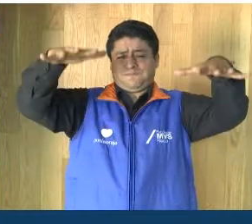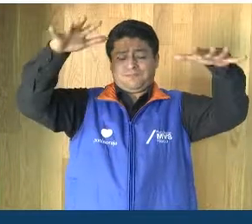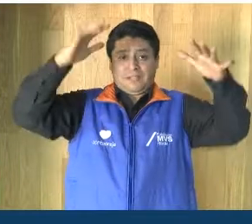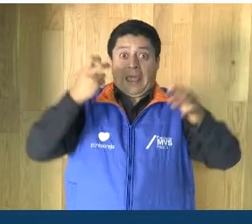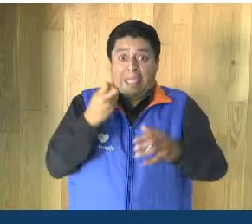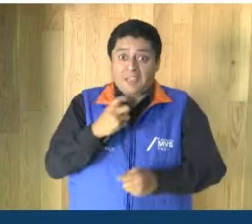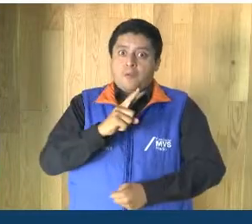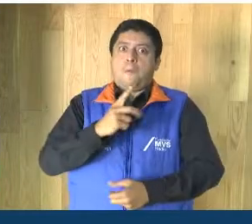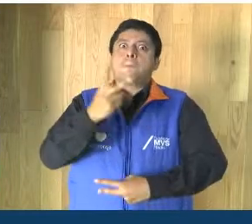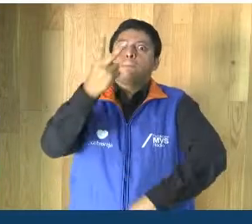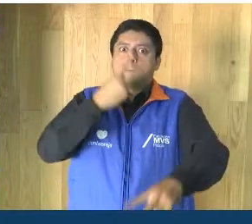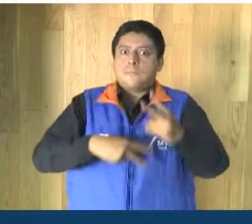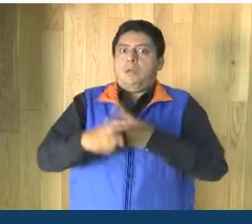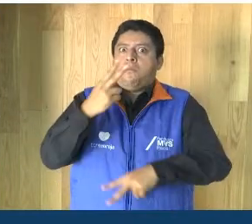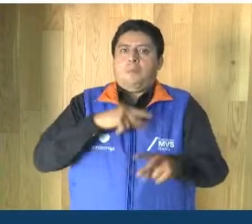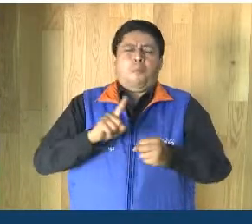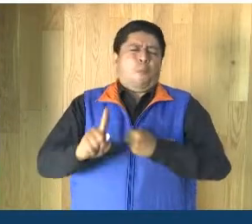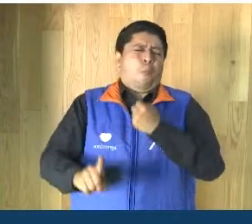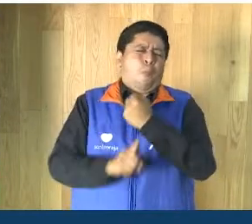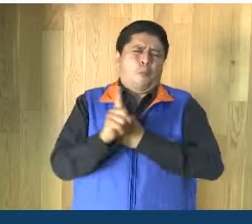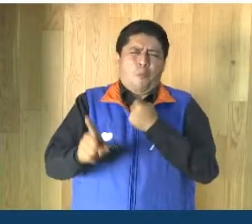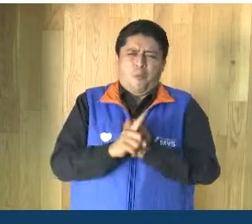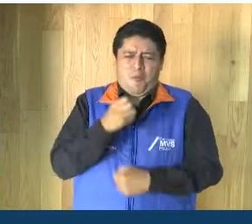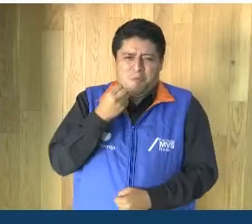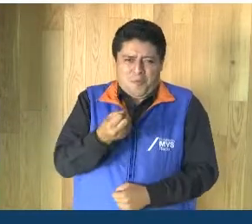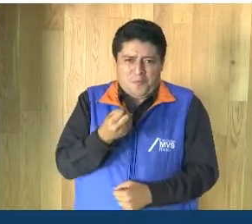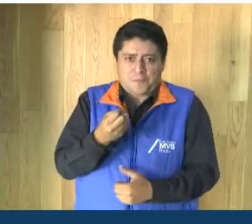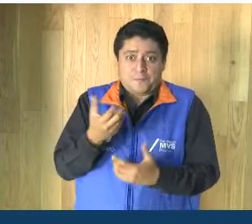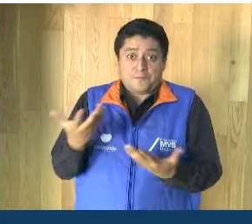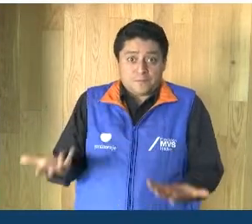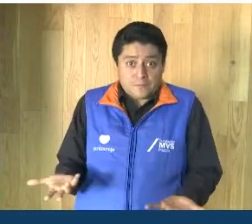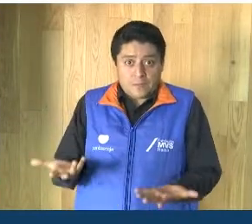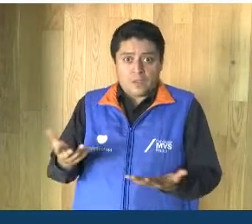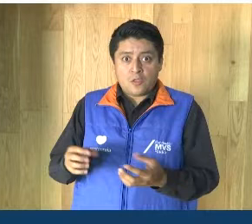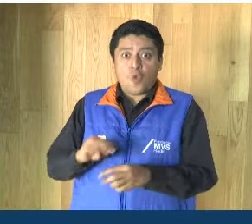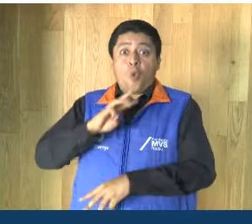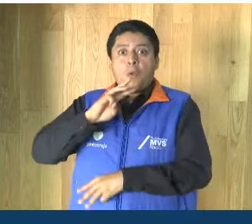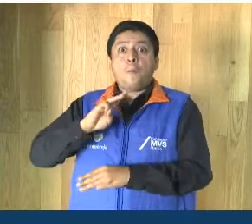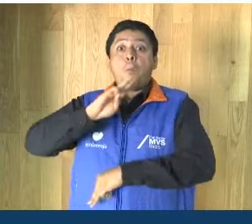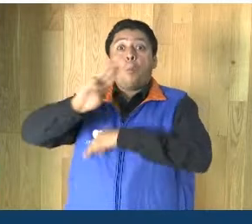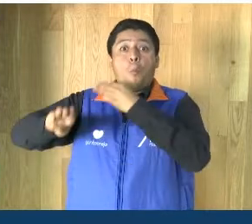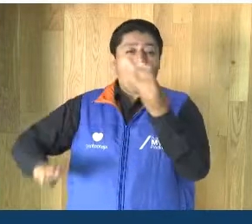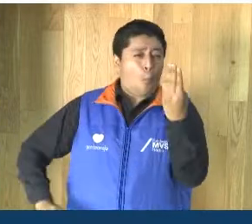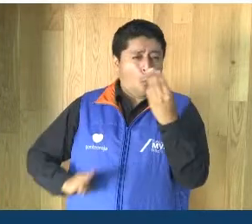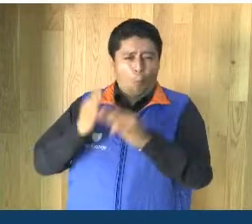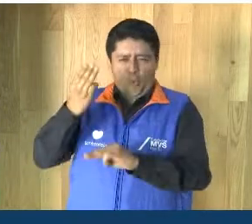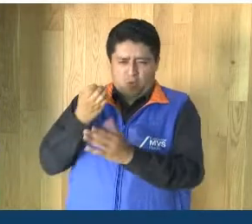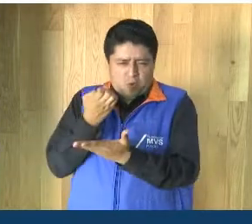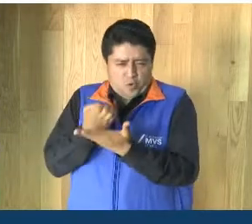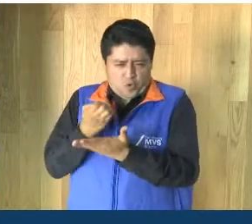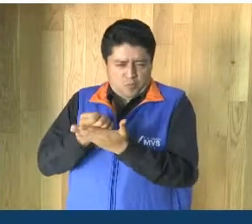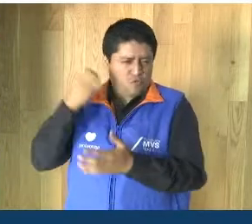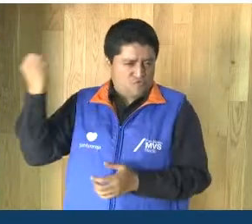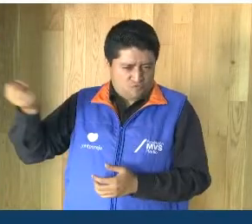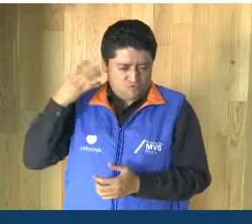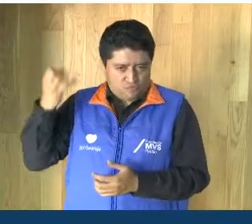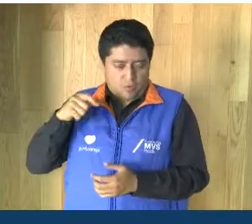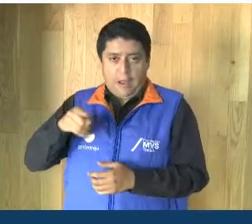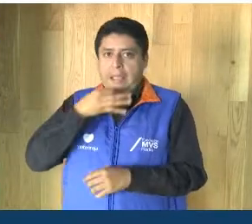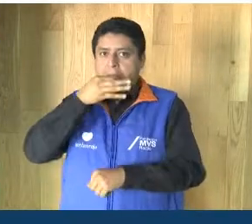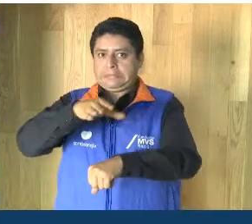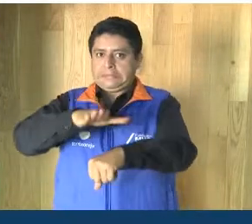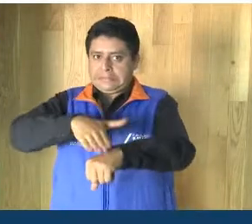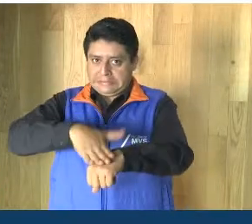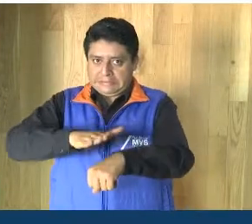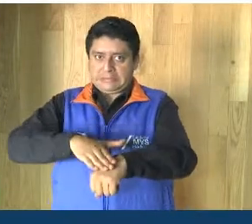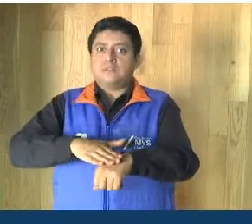claramente, aunque no lo dijera el World Economic Forum, ¿no?, todos tenemos la intuición de que desde luego es el momento de cambiar nuestro modelo